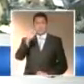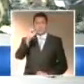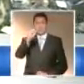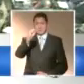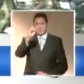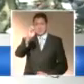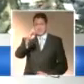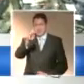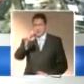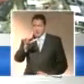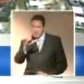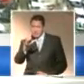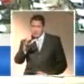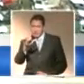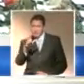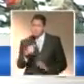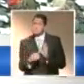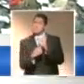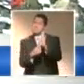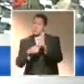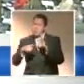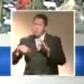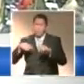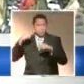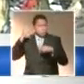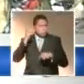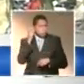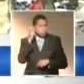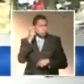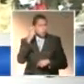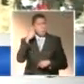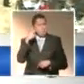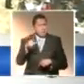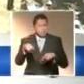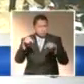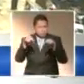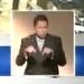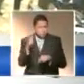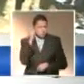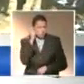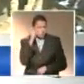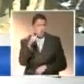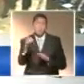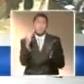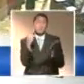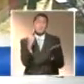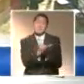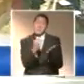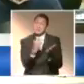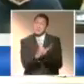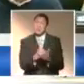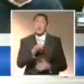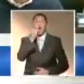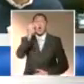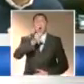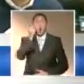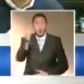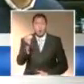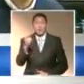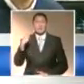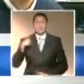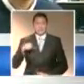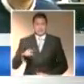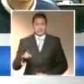Gracias, presidente. Buenas tardes. El día de ayer, el diputado Ismael García dio a conocer